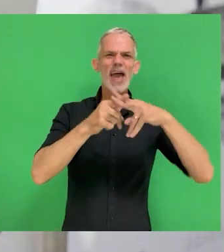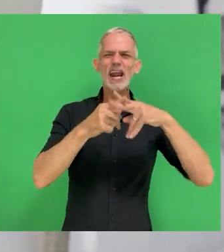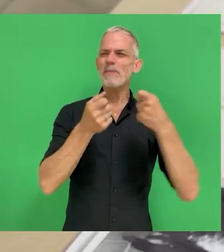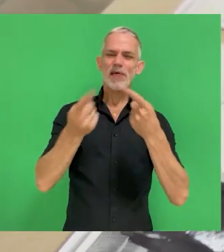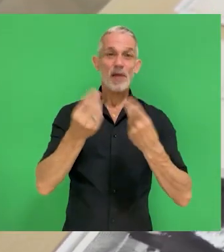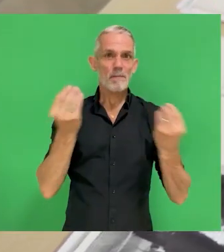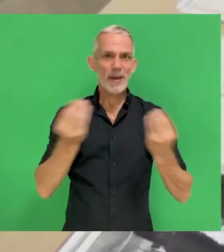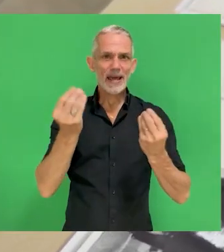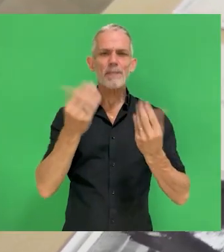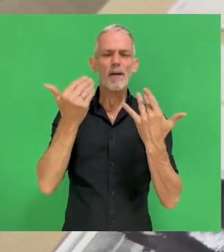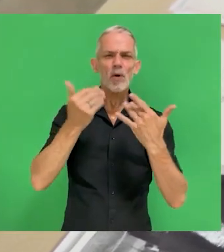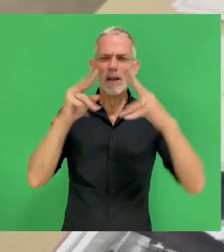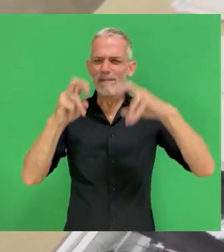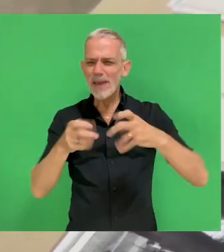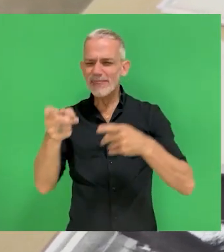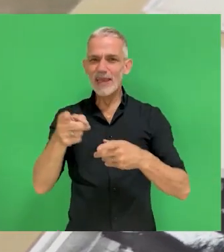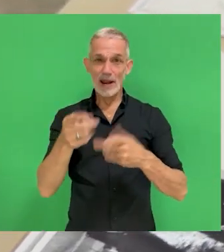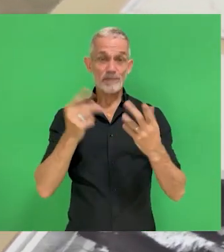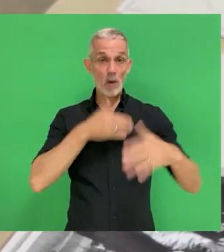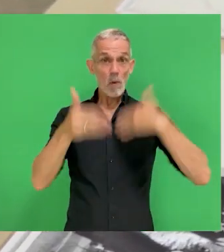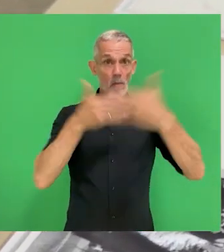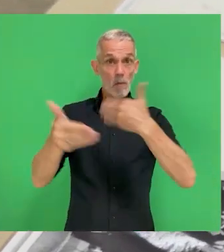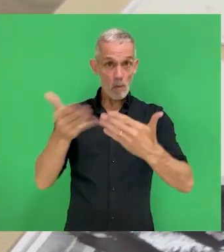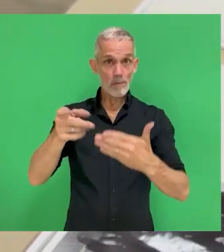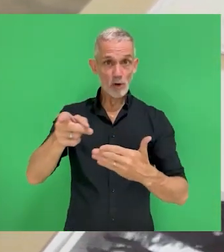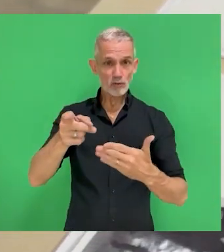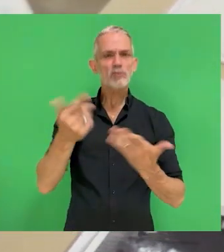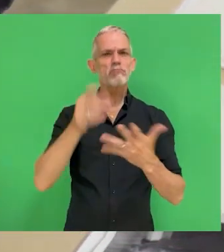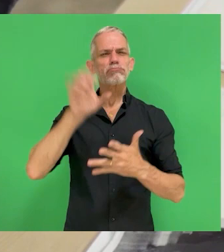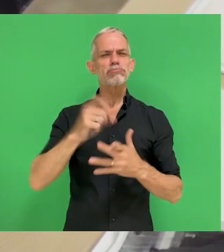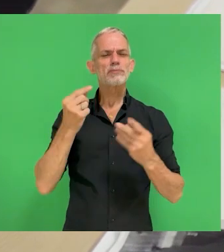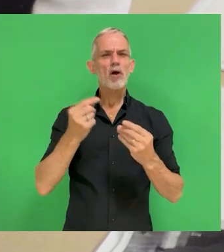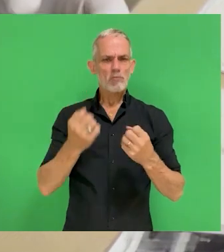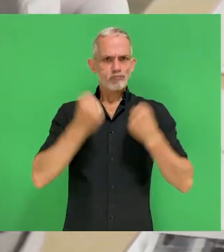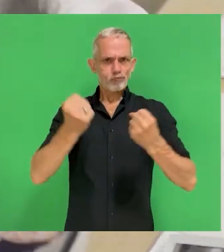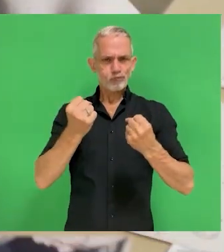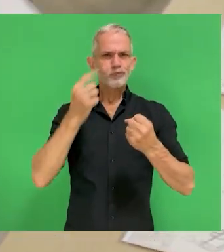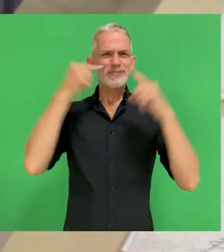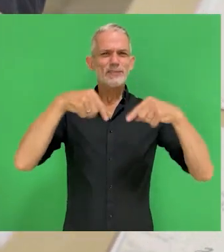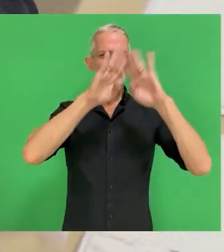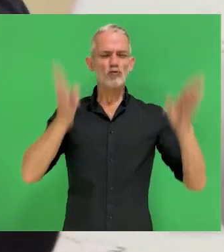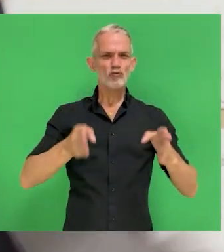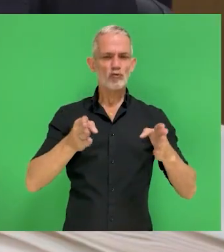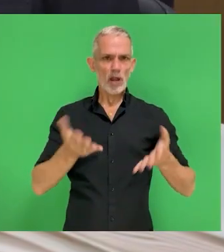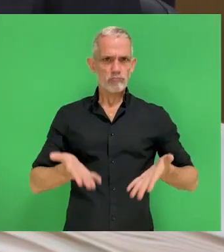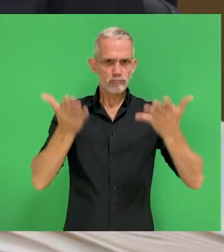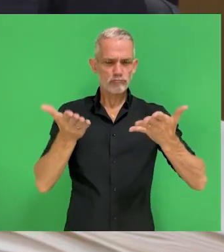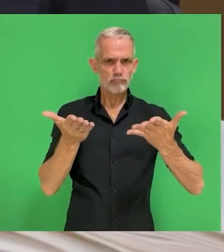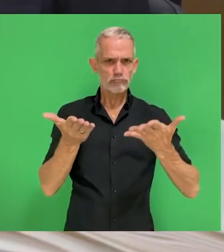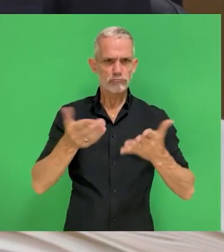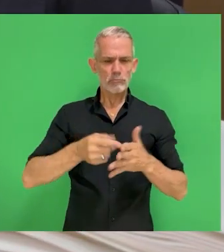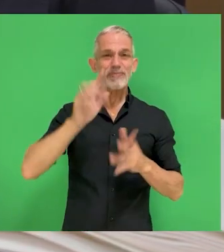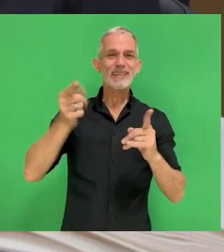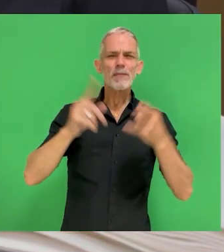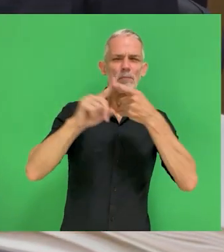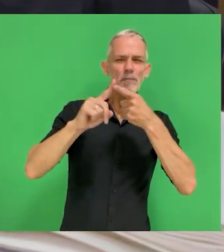herramientas también para poder abordarlo. Ese proceso sin duda trajo un fortalecimiento institucional y también en